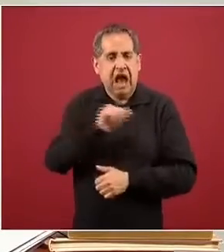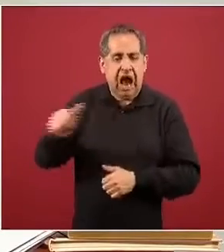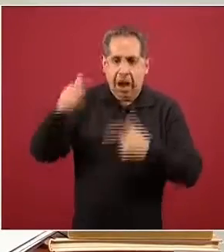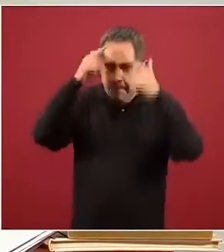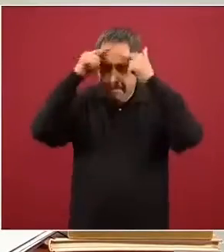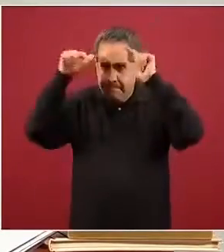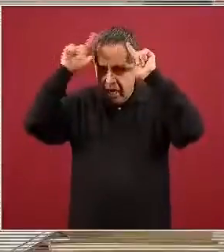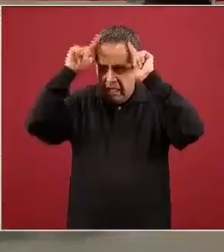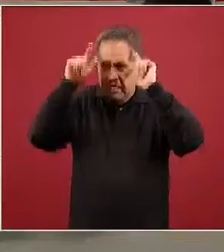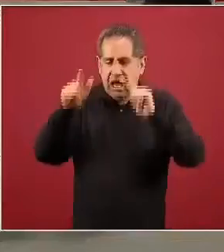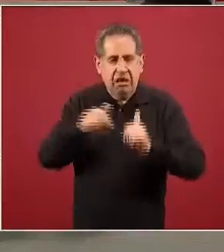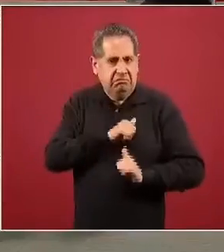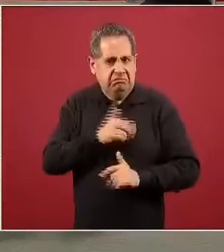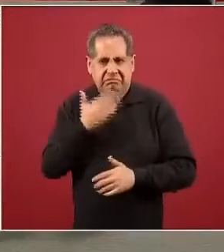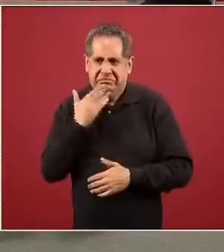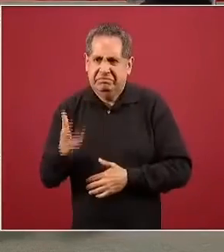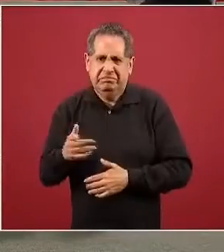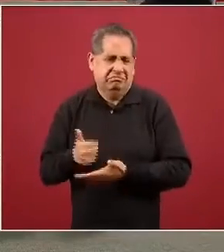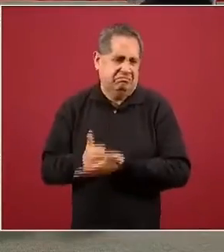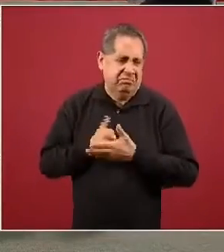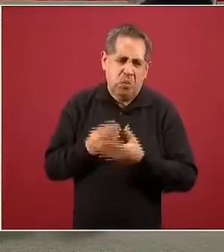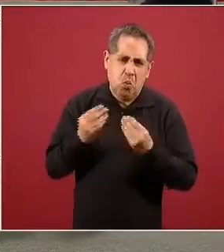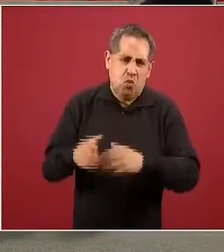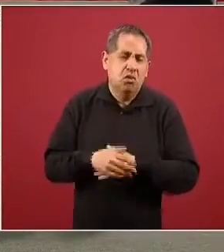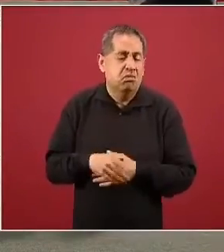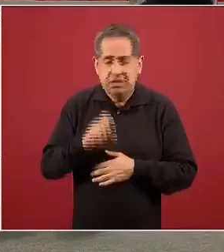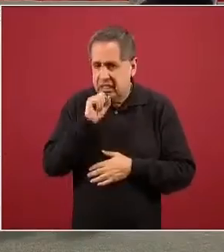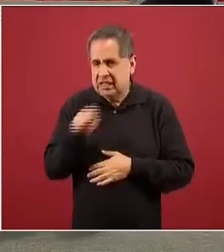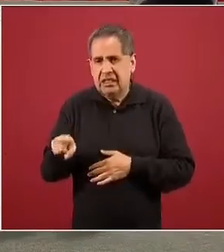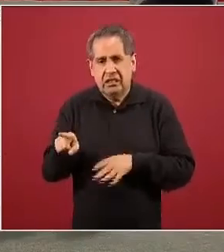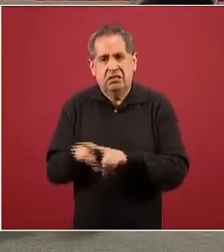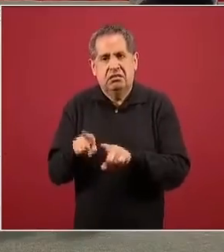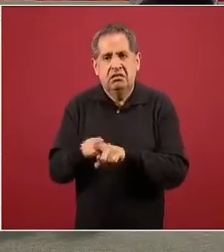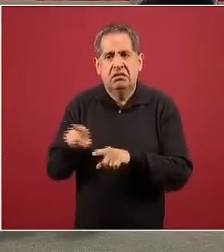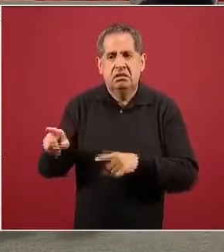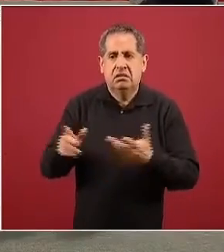que participan en esto y, por supuesto, a los compañeros de